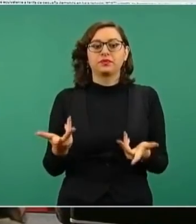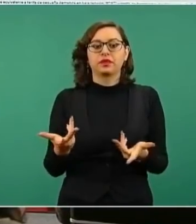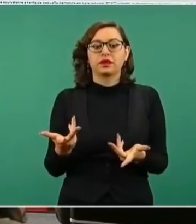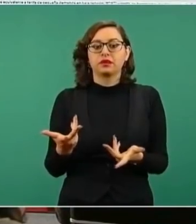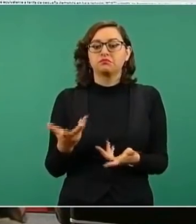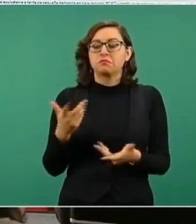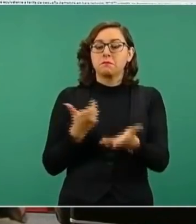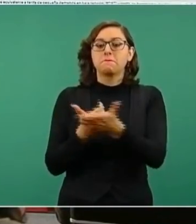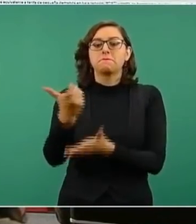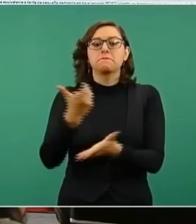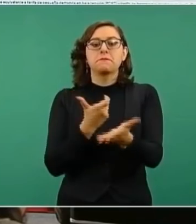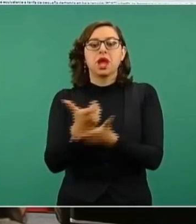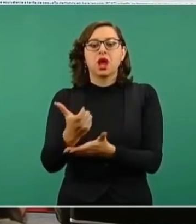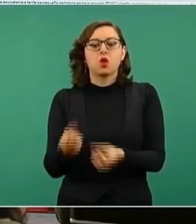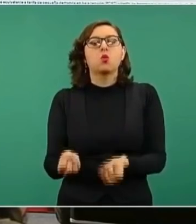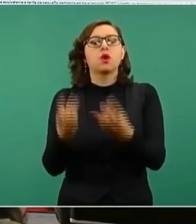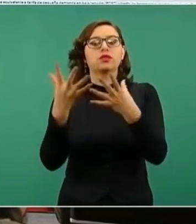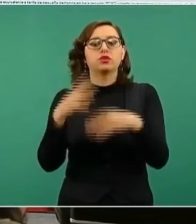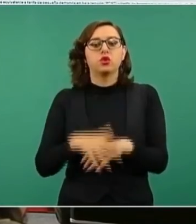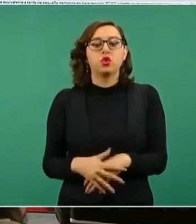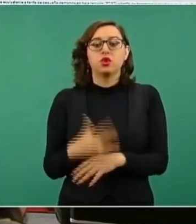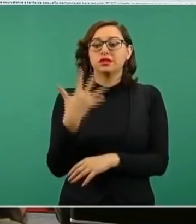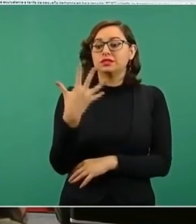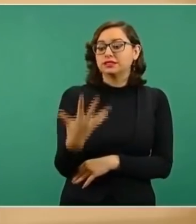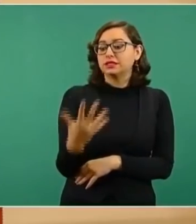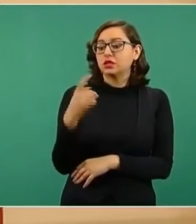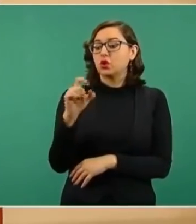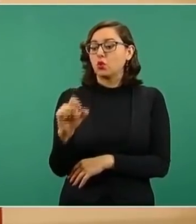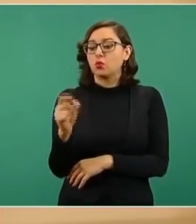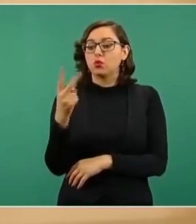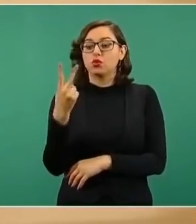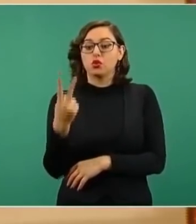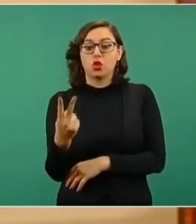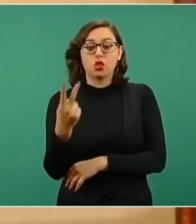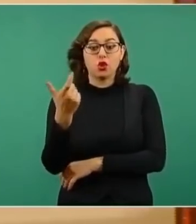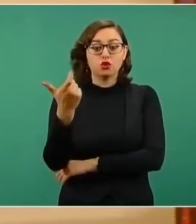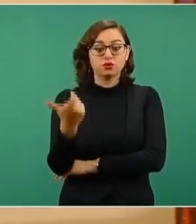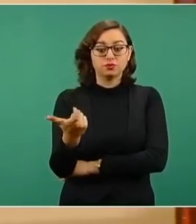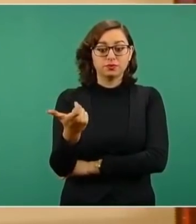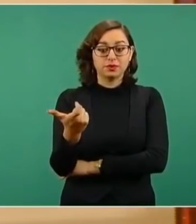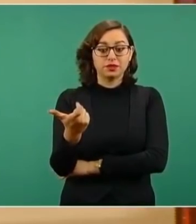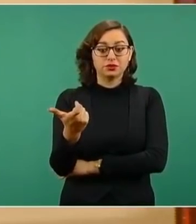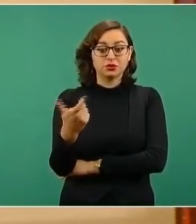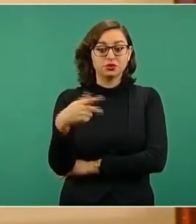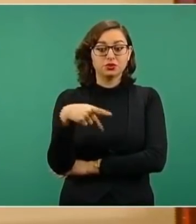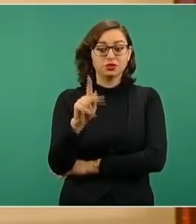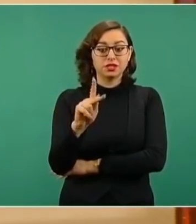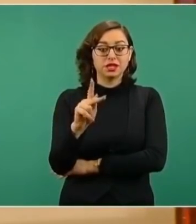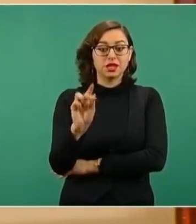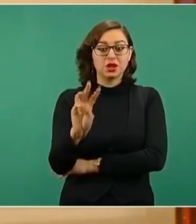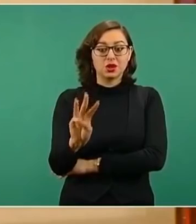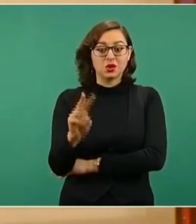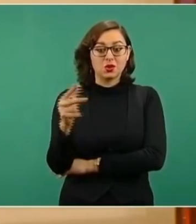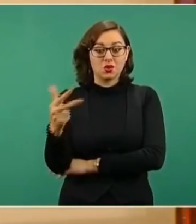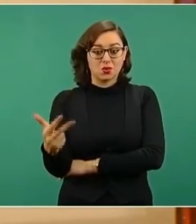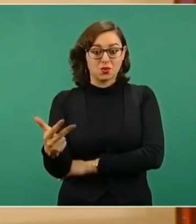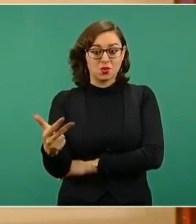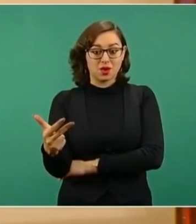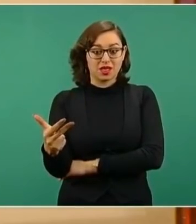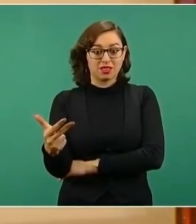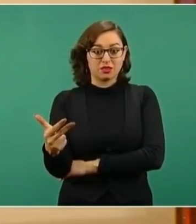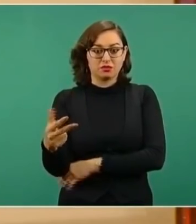es 5.2 pesos. O sea, te sales completamente del subsidio, imagínate, por eso te llegan recibos de repente que estabas